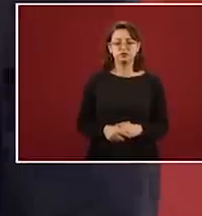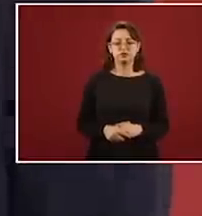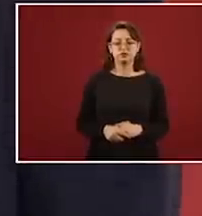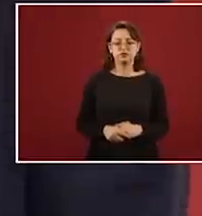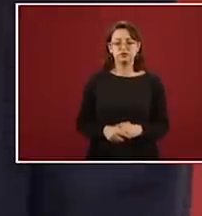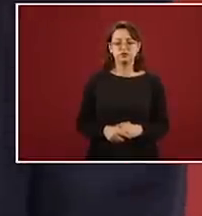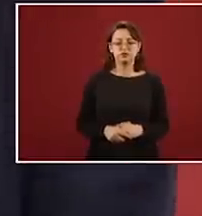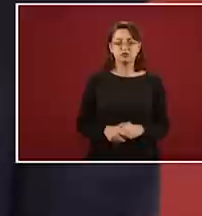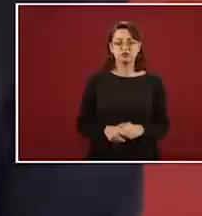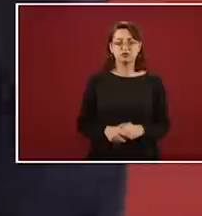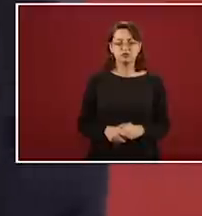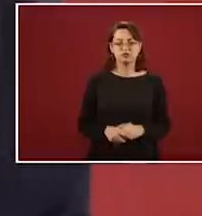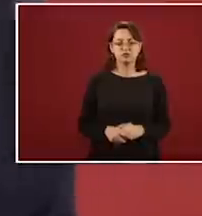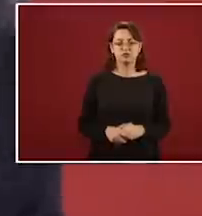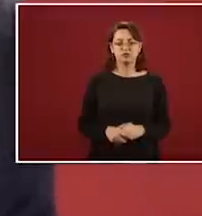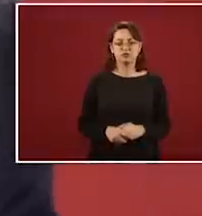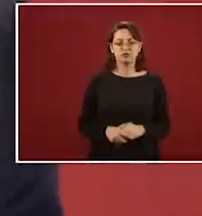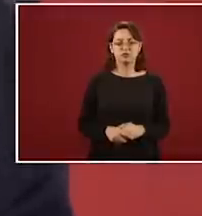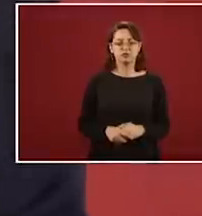se